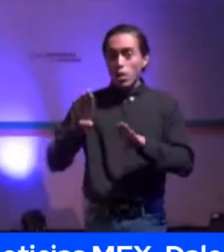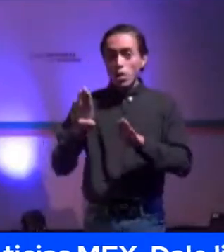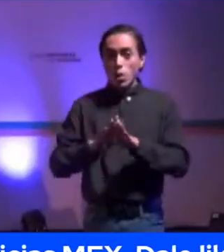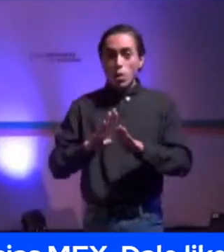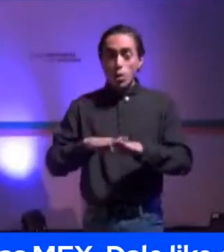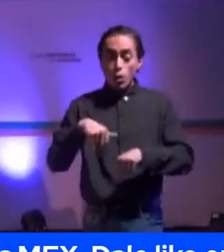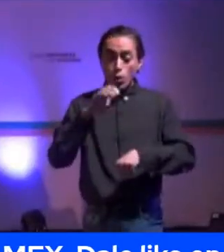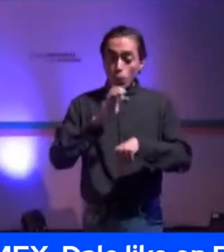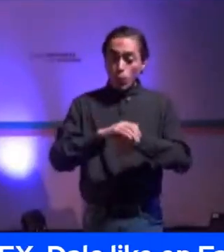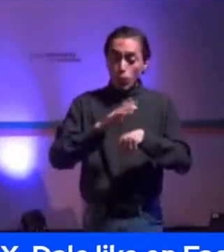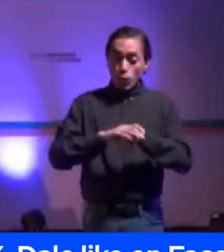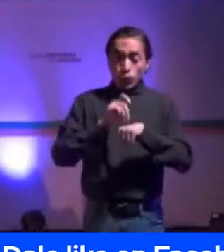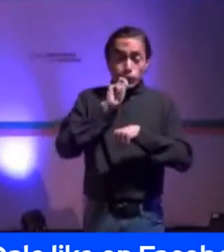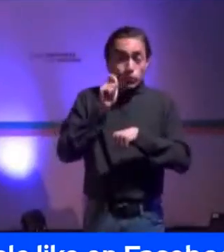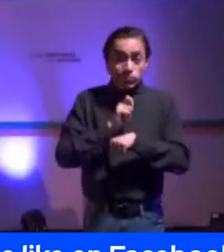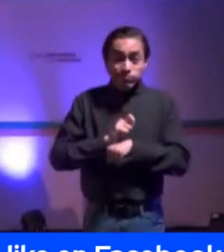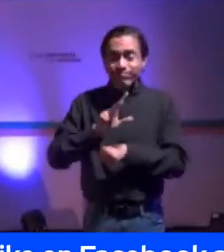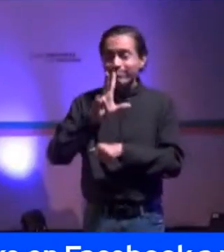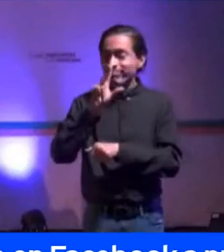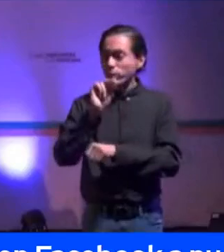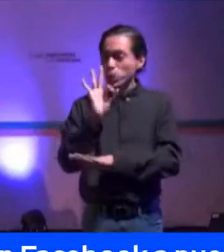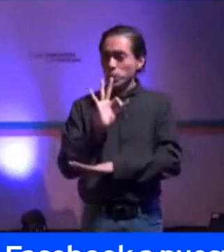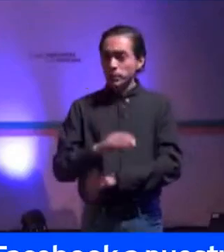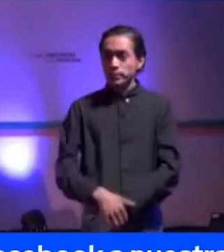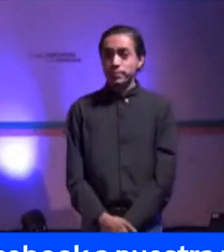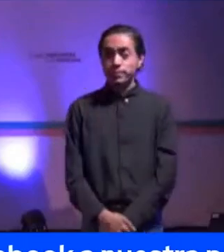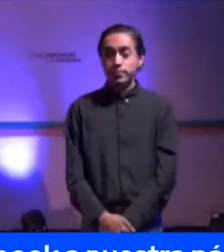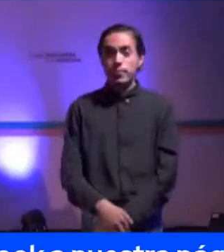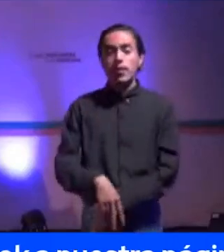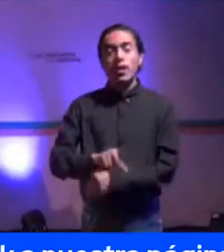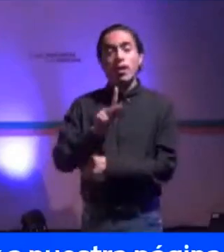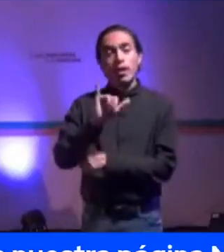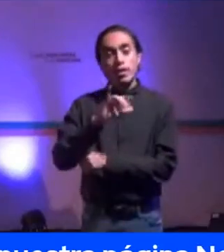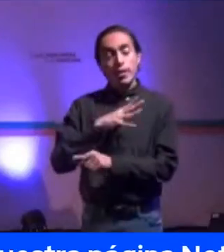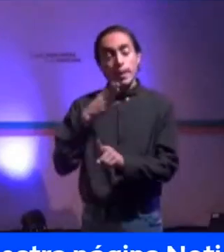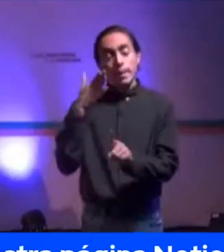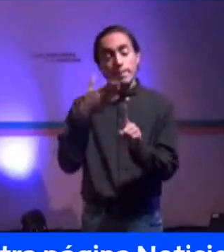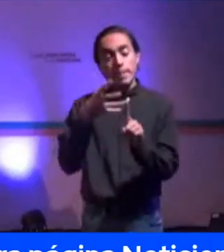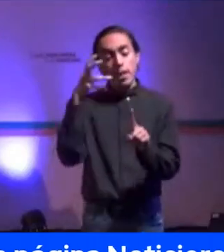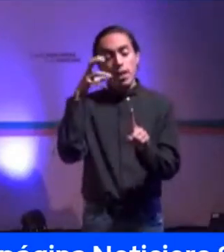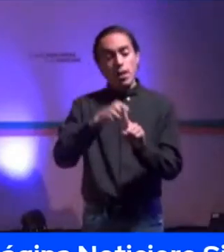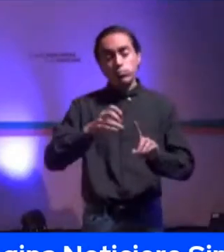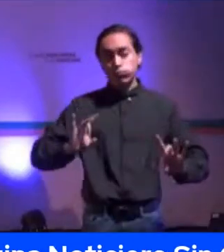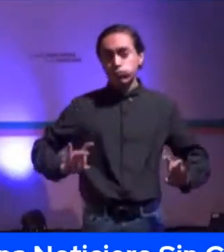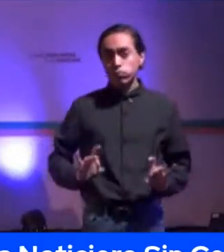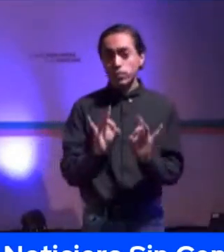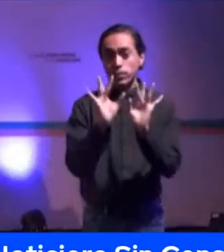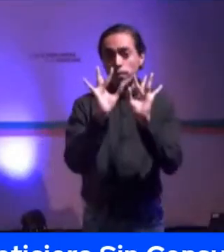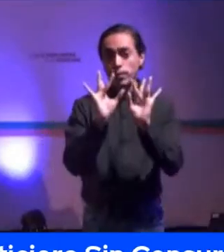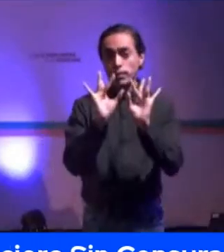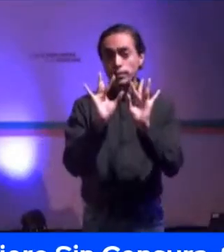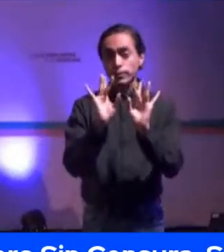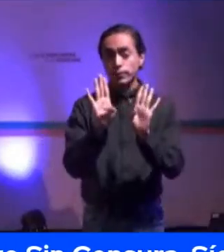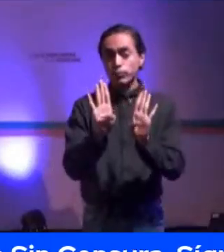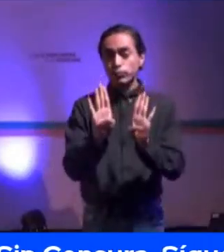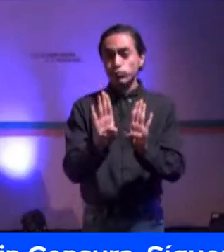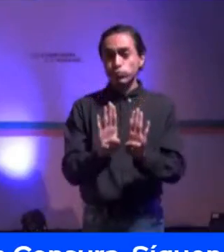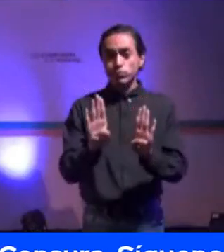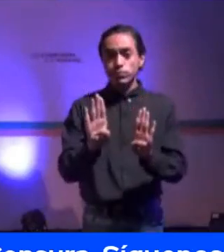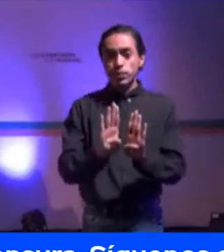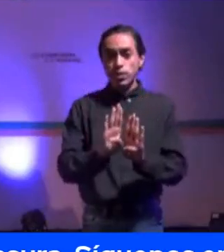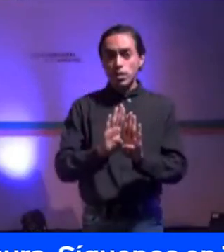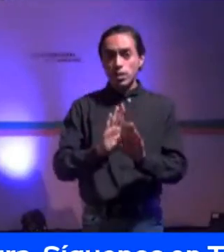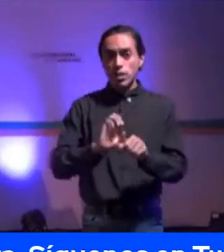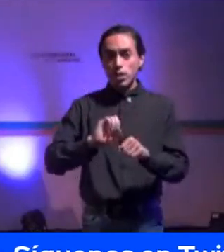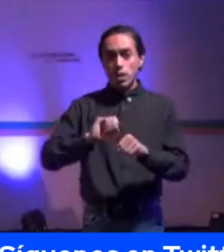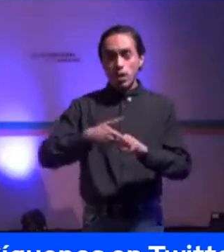besito, pero se ha logrado en momentos un cierto